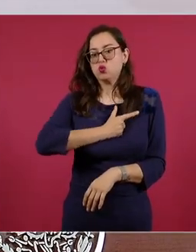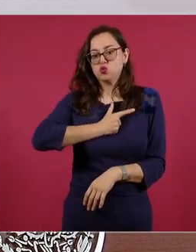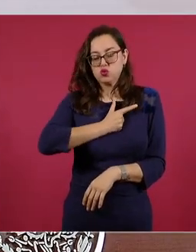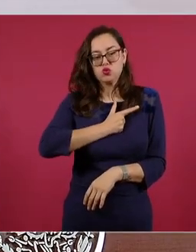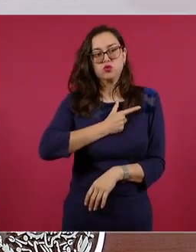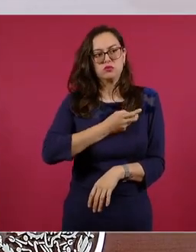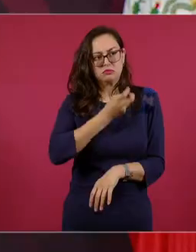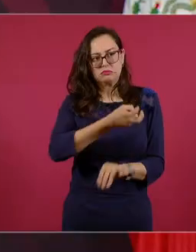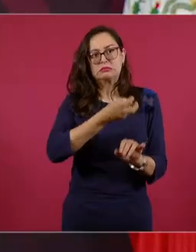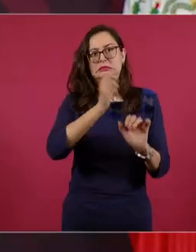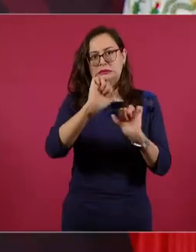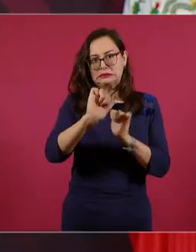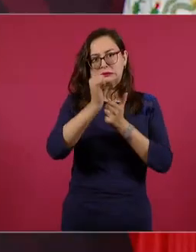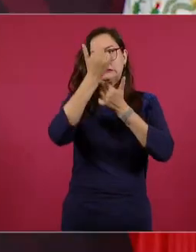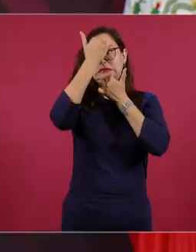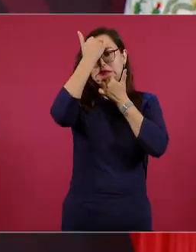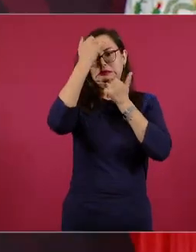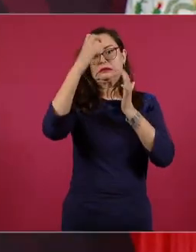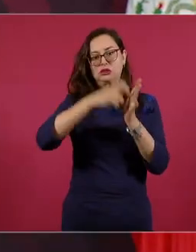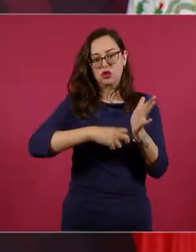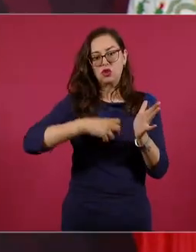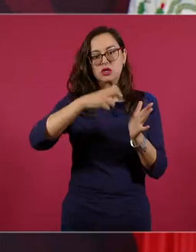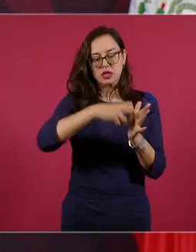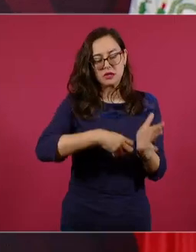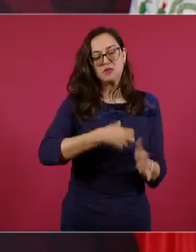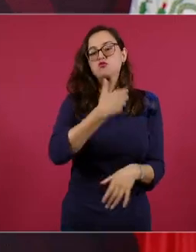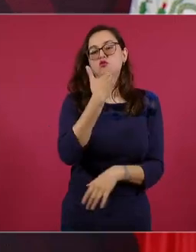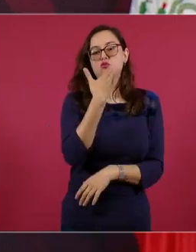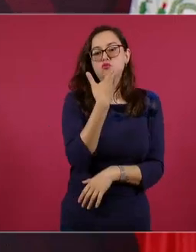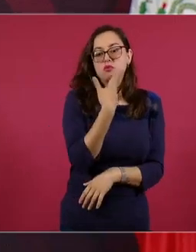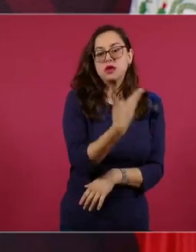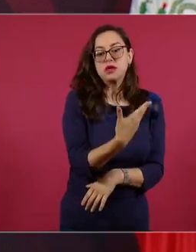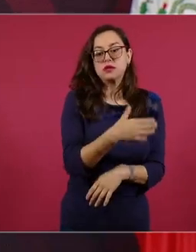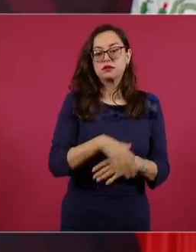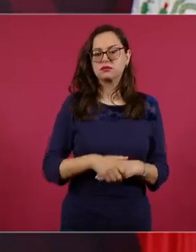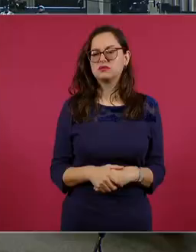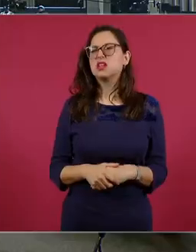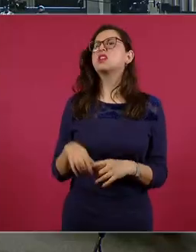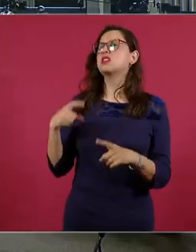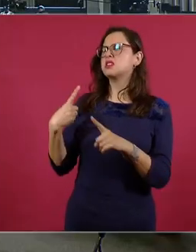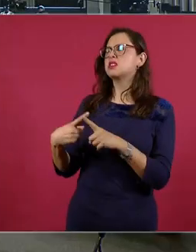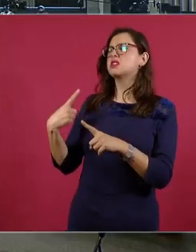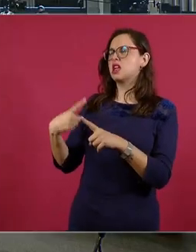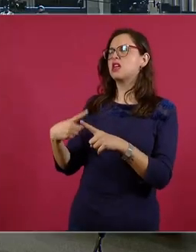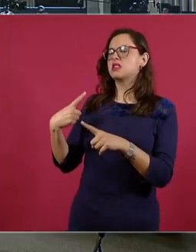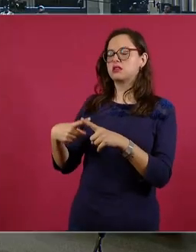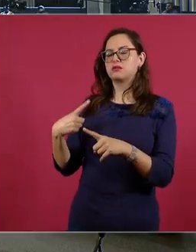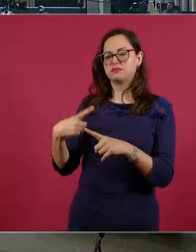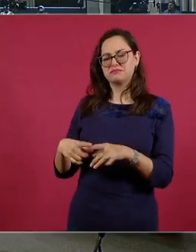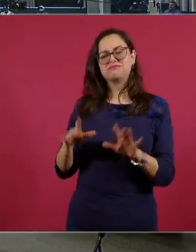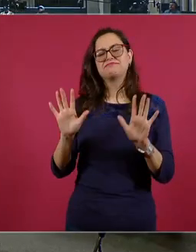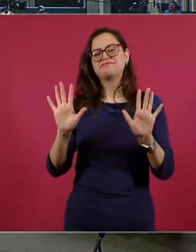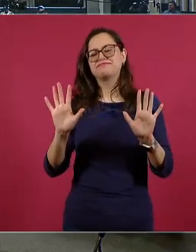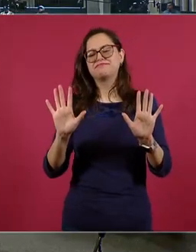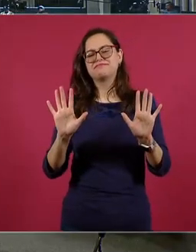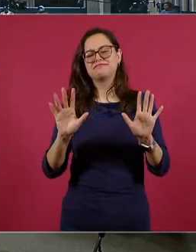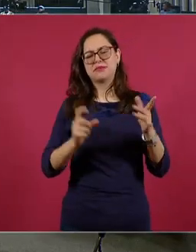rectificar. Es de sabios cambiar de opinión. ¿Cómo a quiénes, presidente? Algunos.